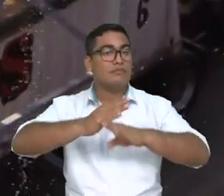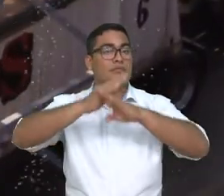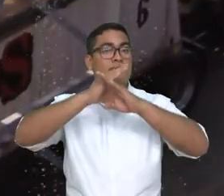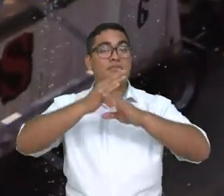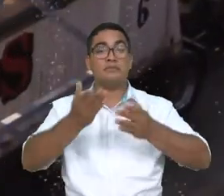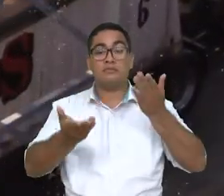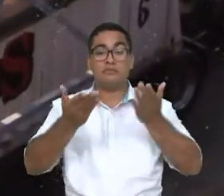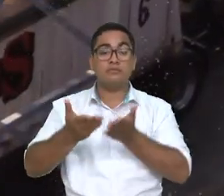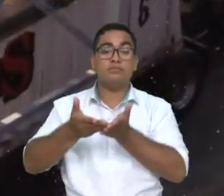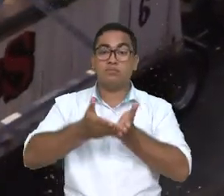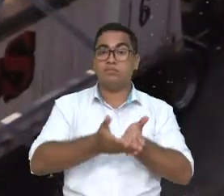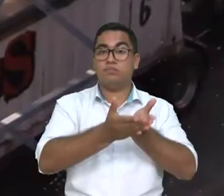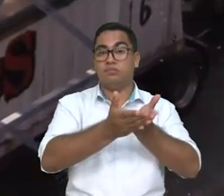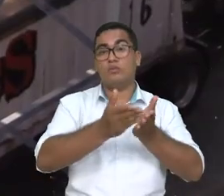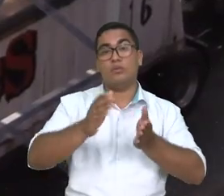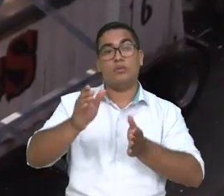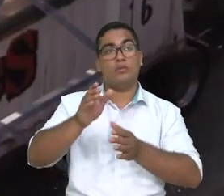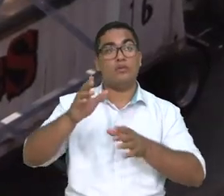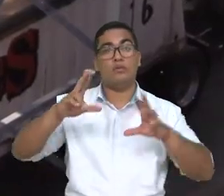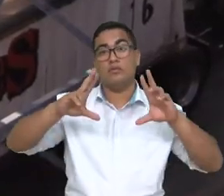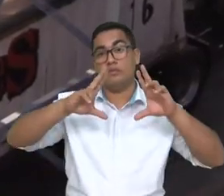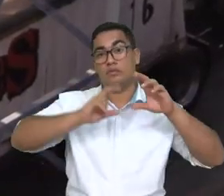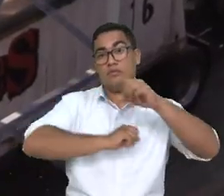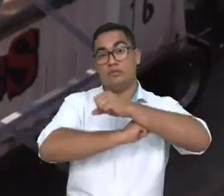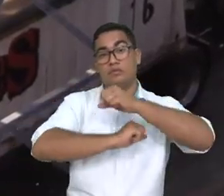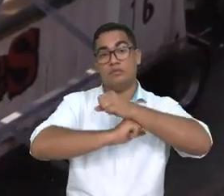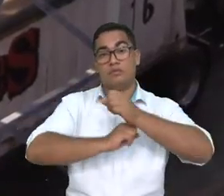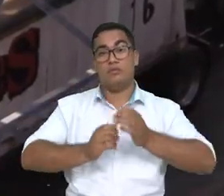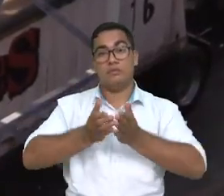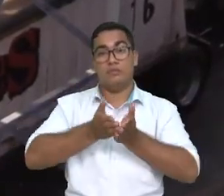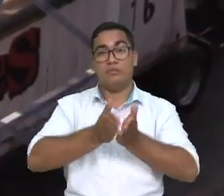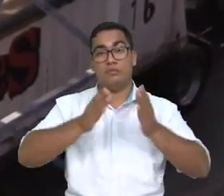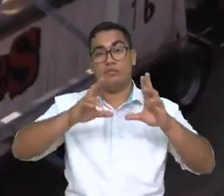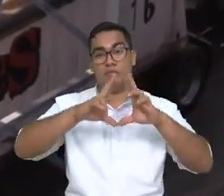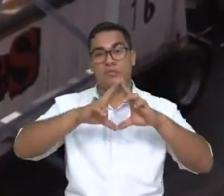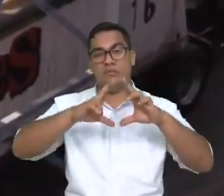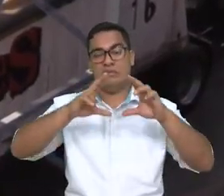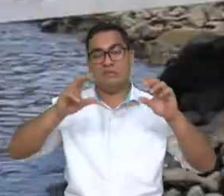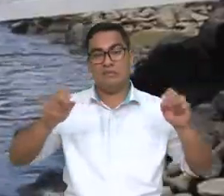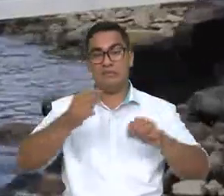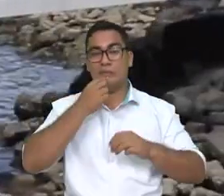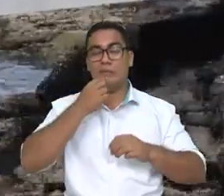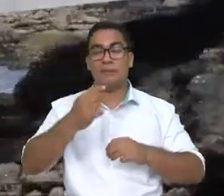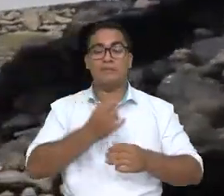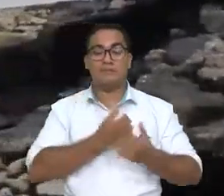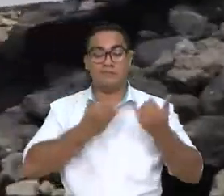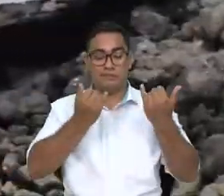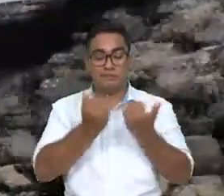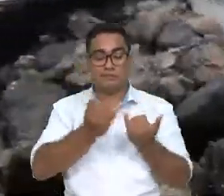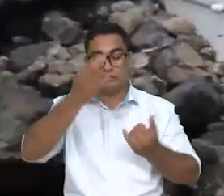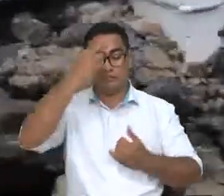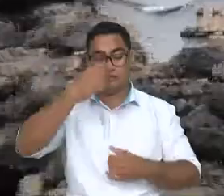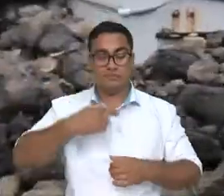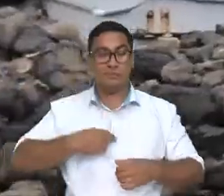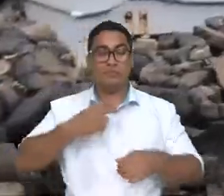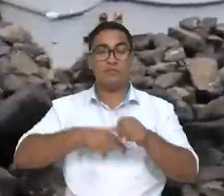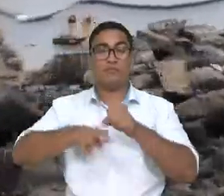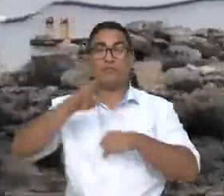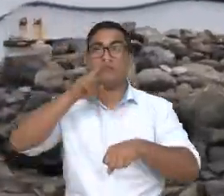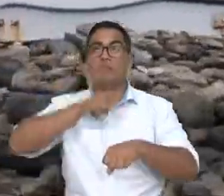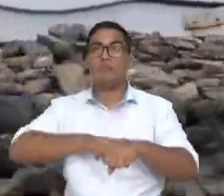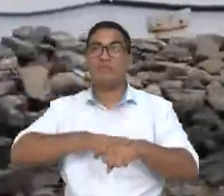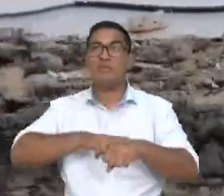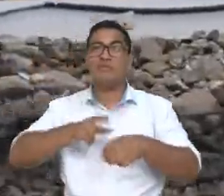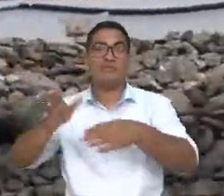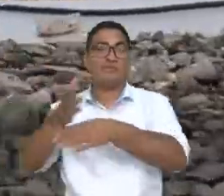marítimos internacionales del país, destacó el titular de esta institución. Los turistas nacionales y mercancías